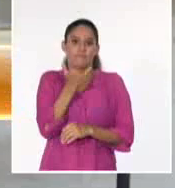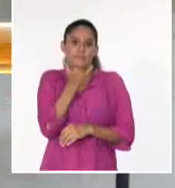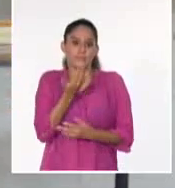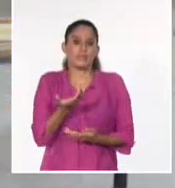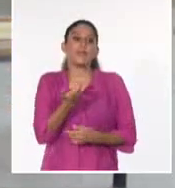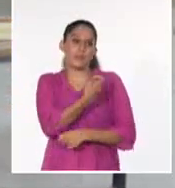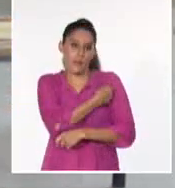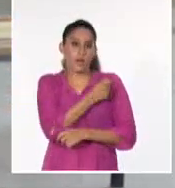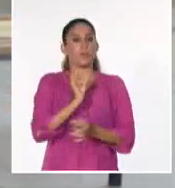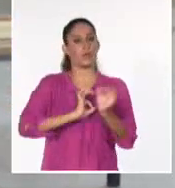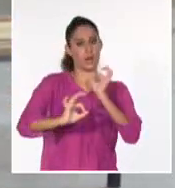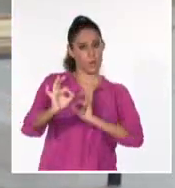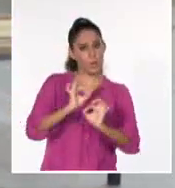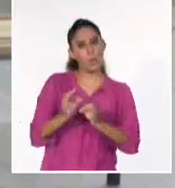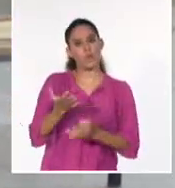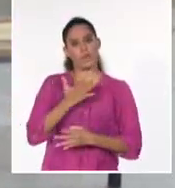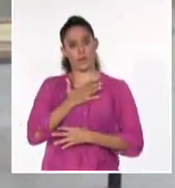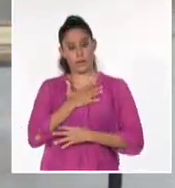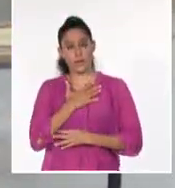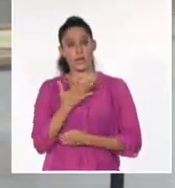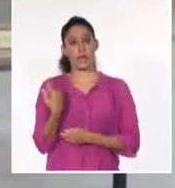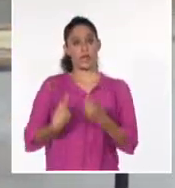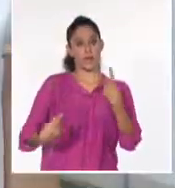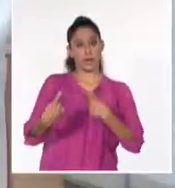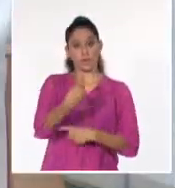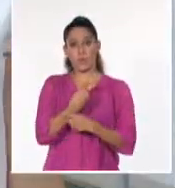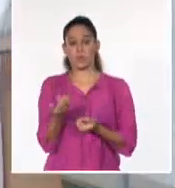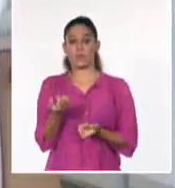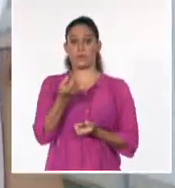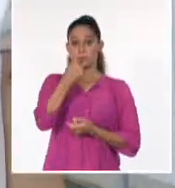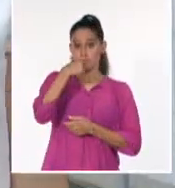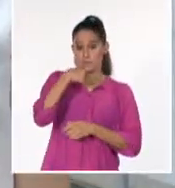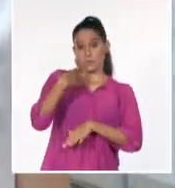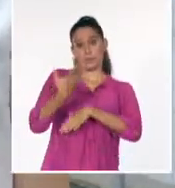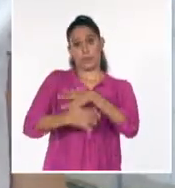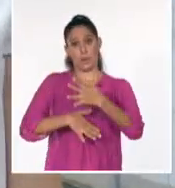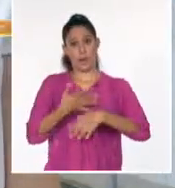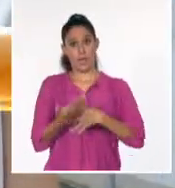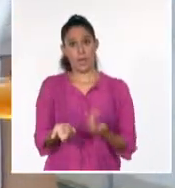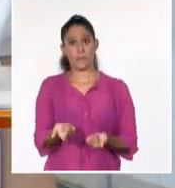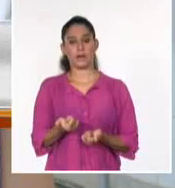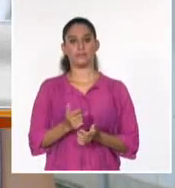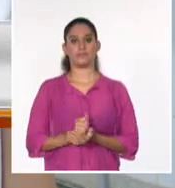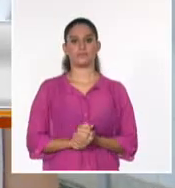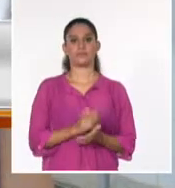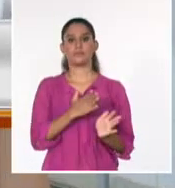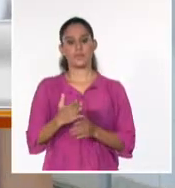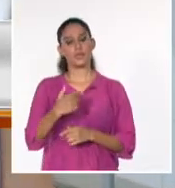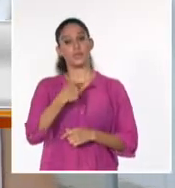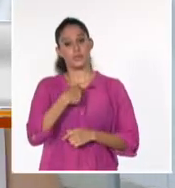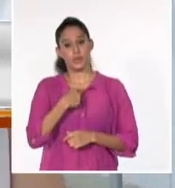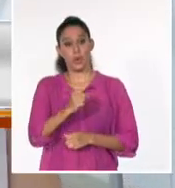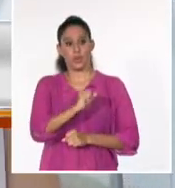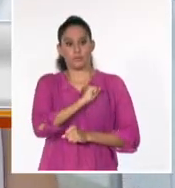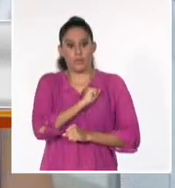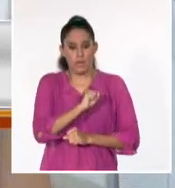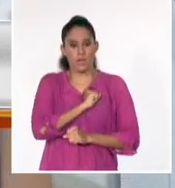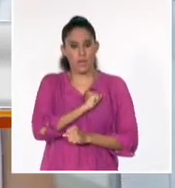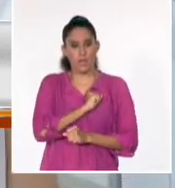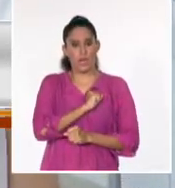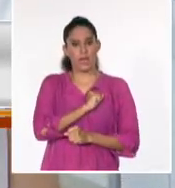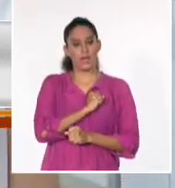mucho a ellos, sobre todo de los virus respiratorios. Tiene una base alérgica fuerte, yo soy asmática crónica y